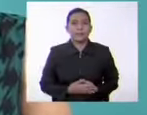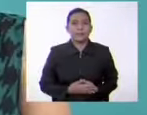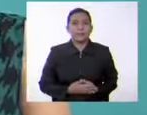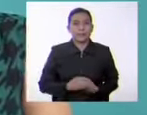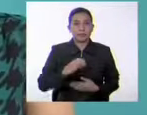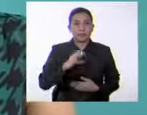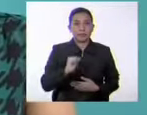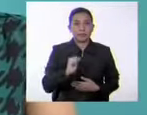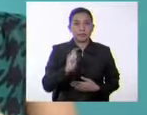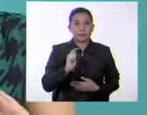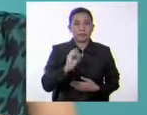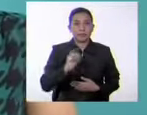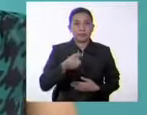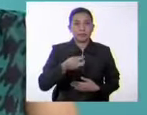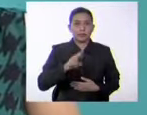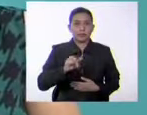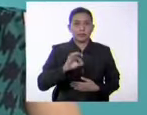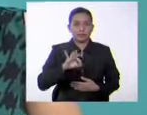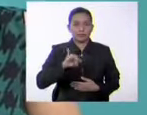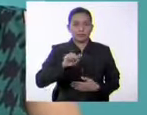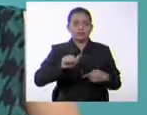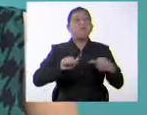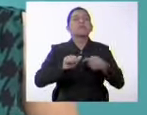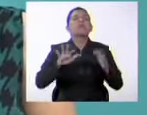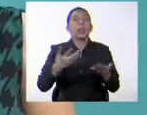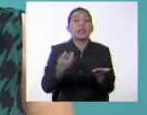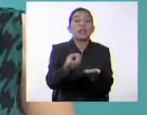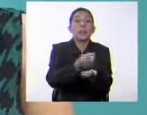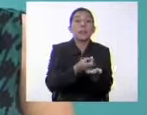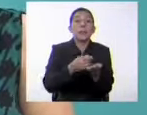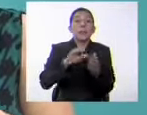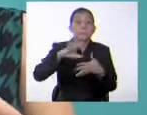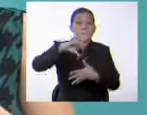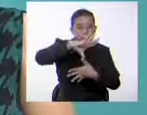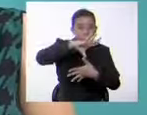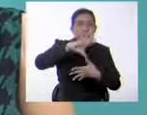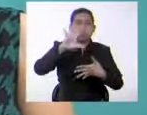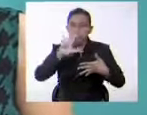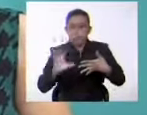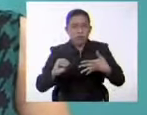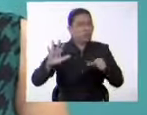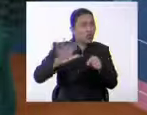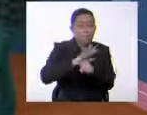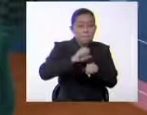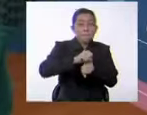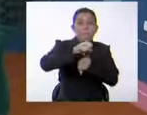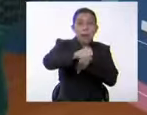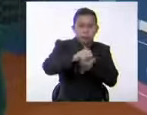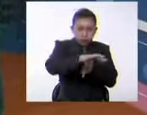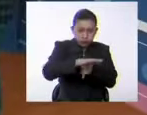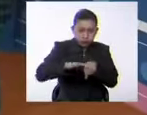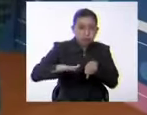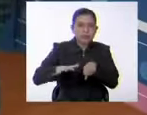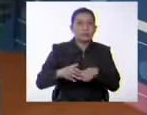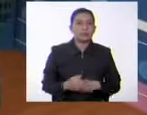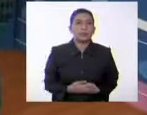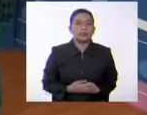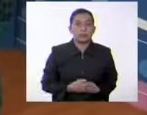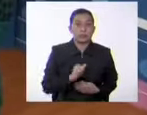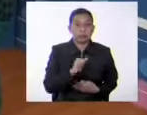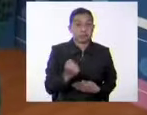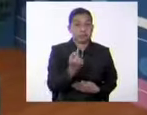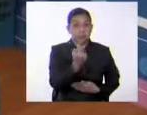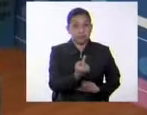cartografía, el diseño de mapas, ¿verdad? Y la competencia en el Atlántico, ¿por qué? porque los ingleses y otros,